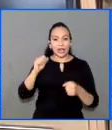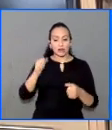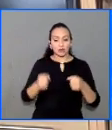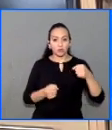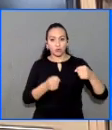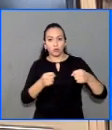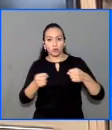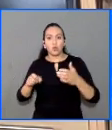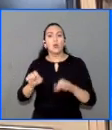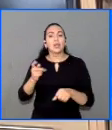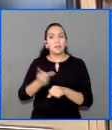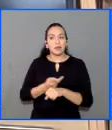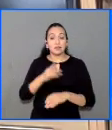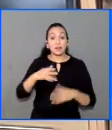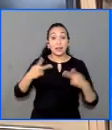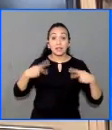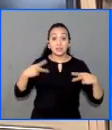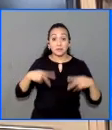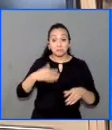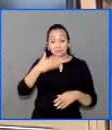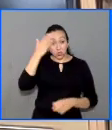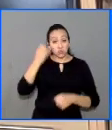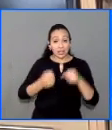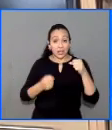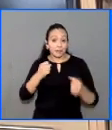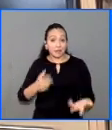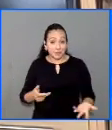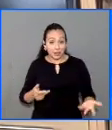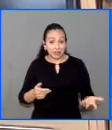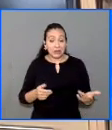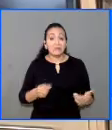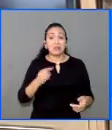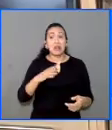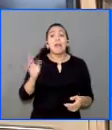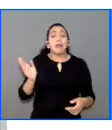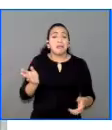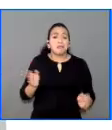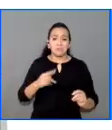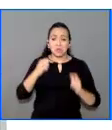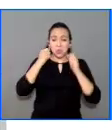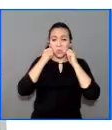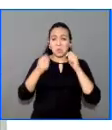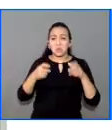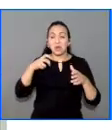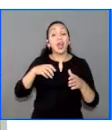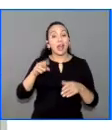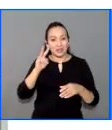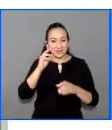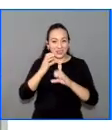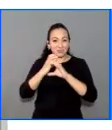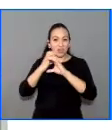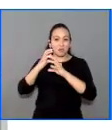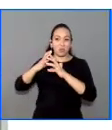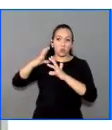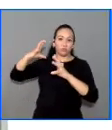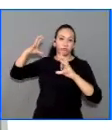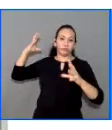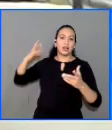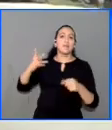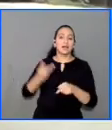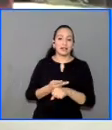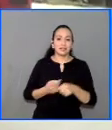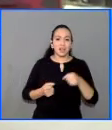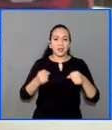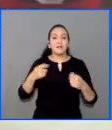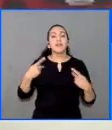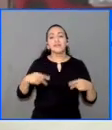de metal sobre las vías de nuestra ciudad. Por otra parte, para combatir la corrupción en la